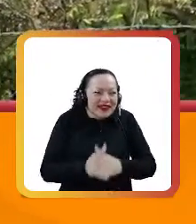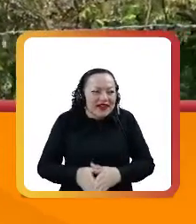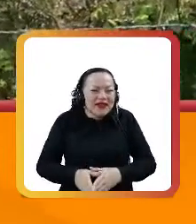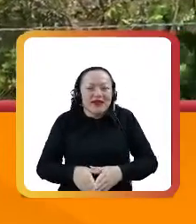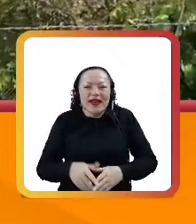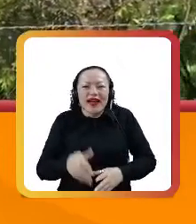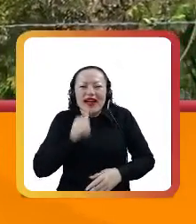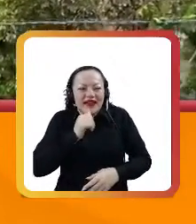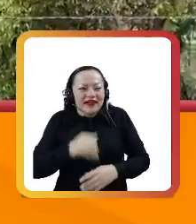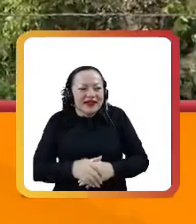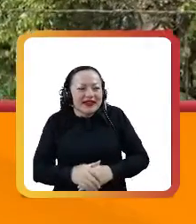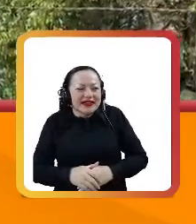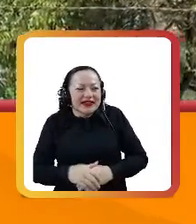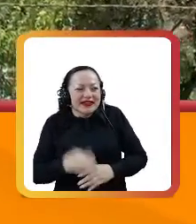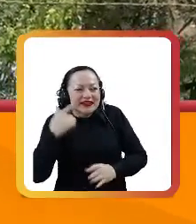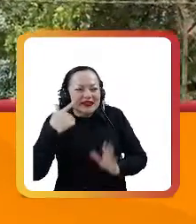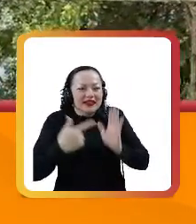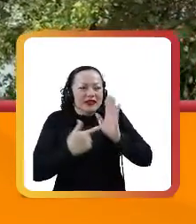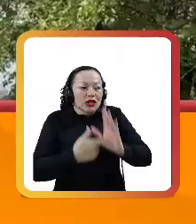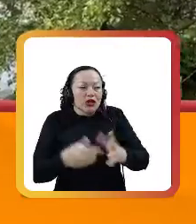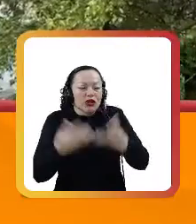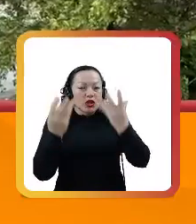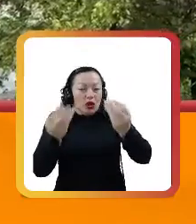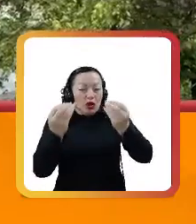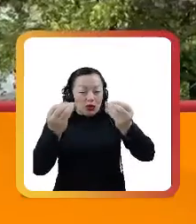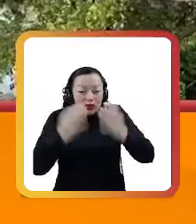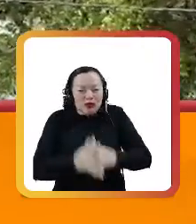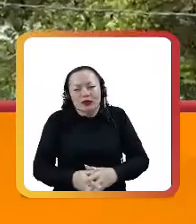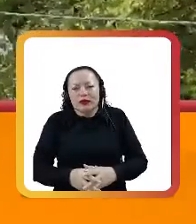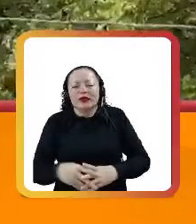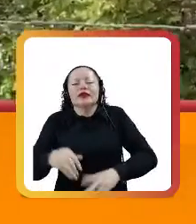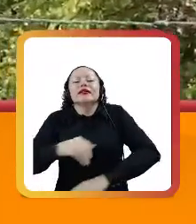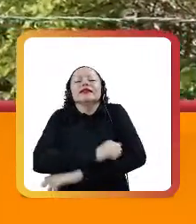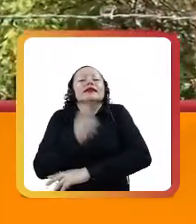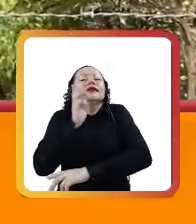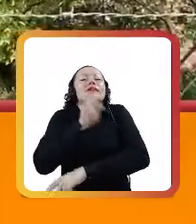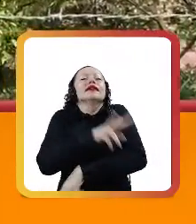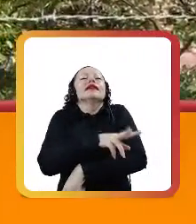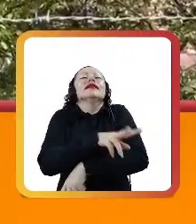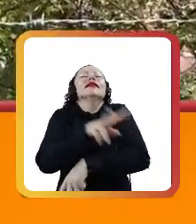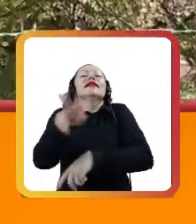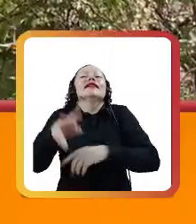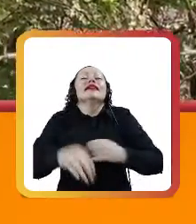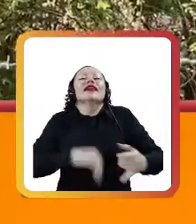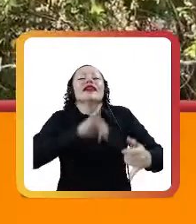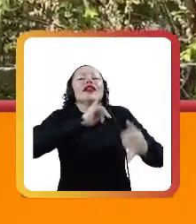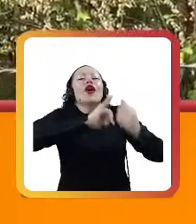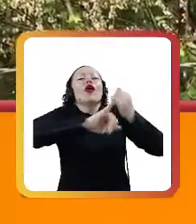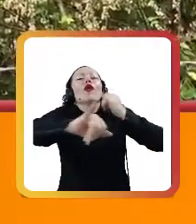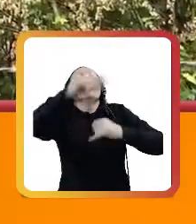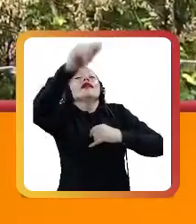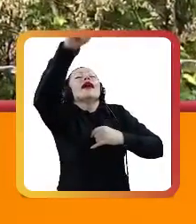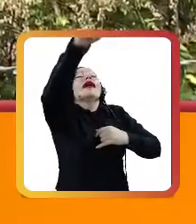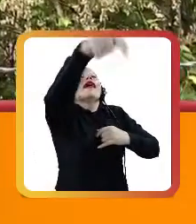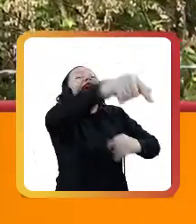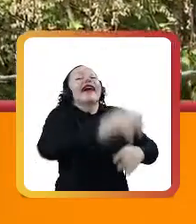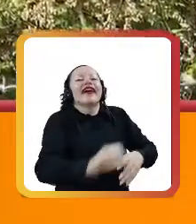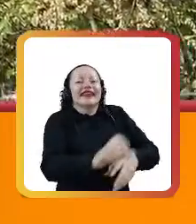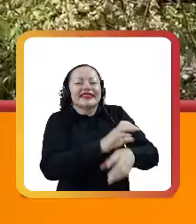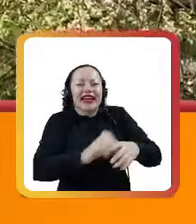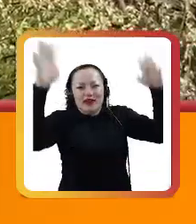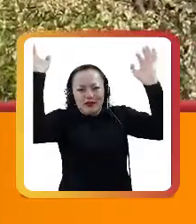los árboles, pues no es que nos dejen ver mucho desde la terraza. Y allá al fondo vemos la ciudad, bajo la